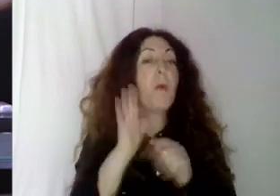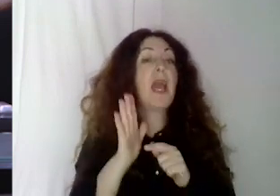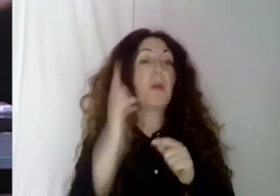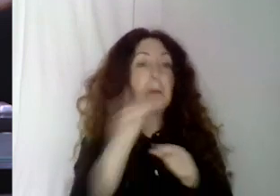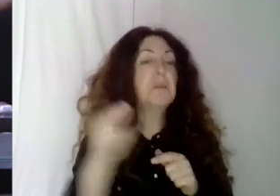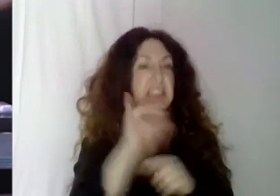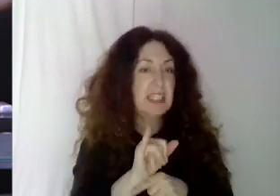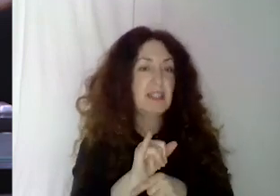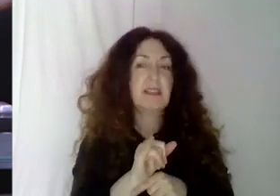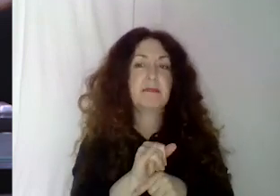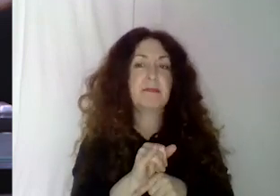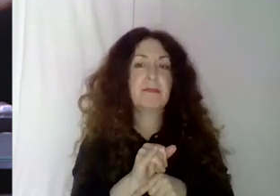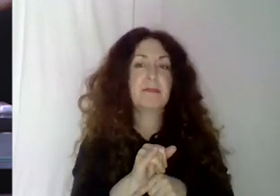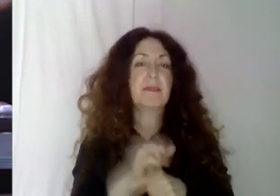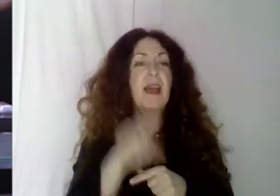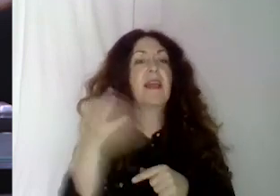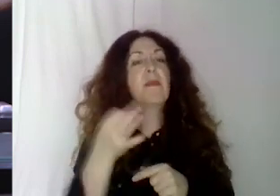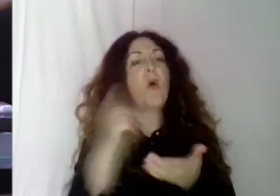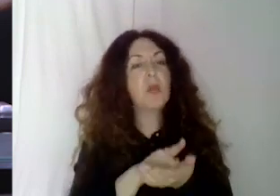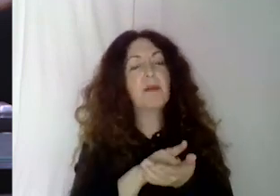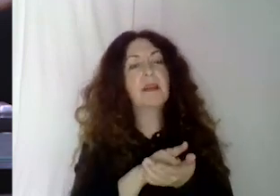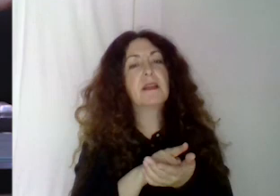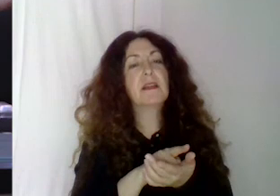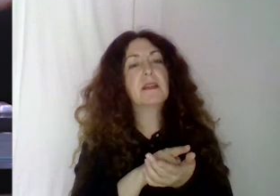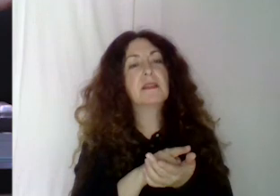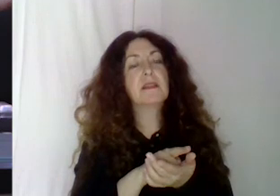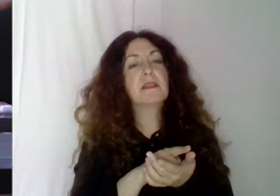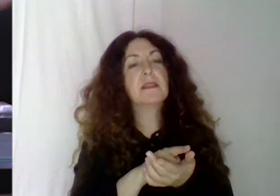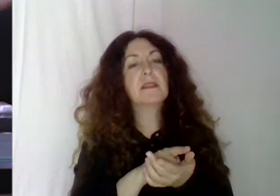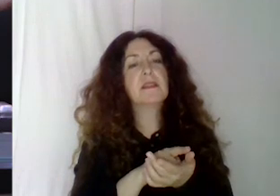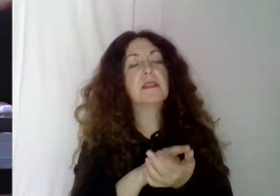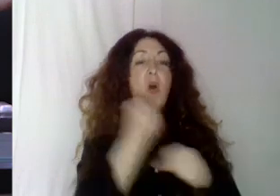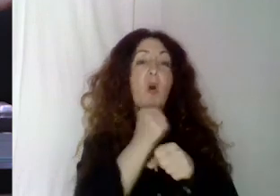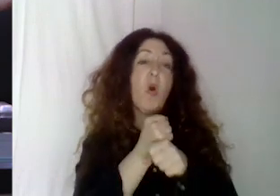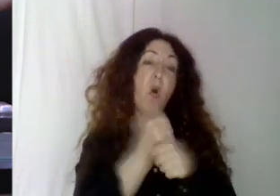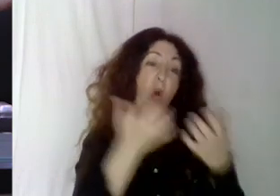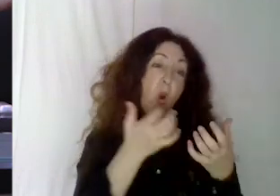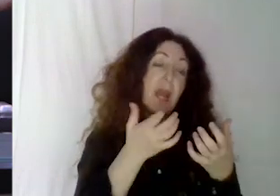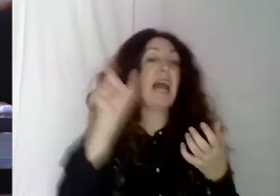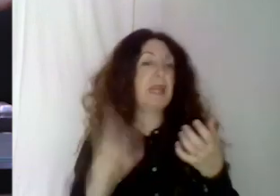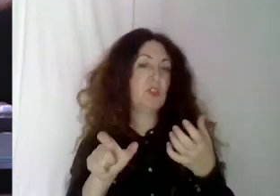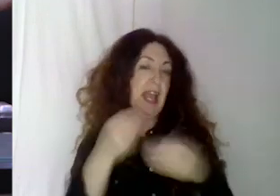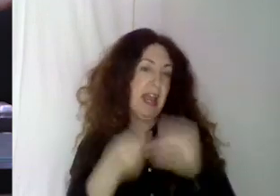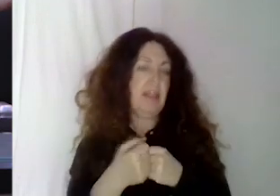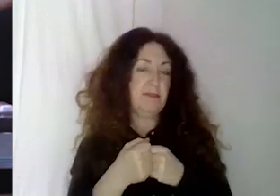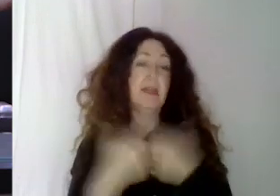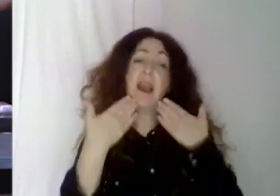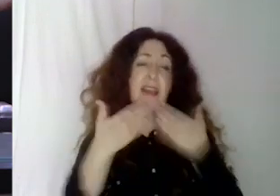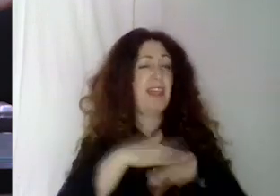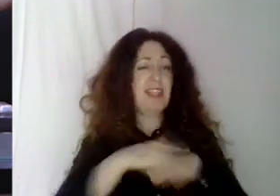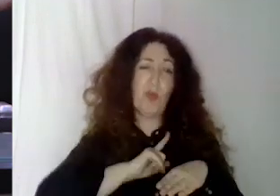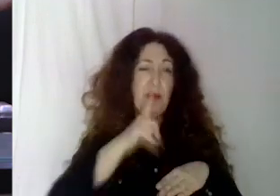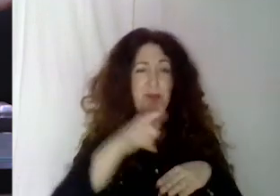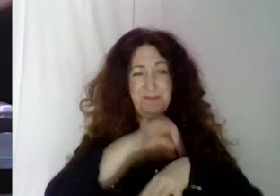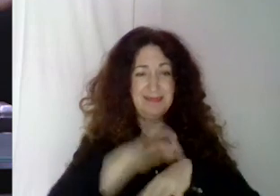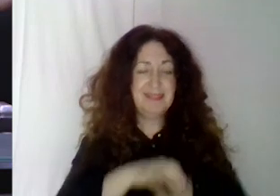mundo, realmente colegas así interesantes, he conocido poquísimos. Y sin embargo, obras, sí.